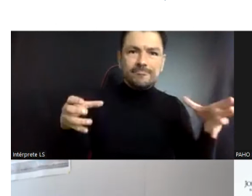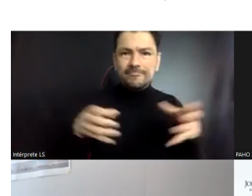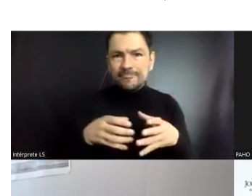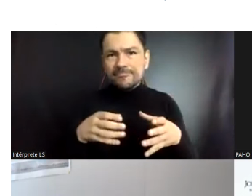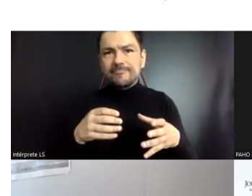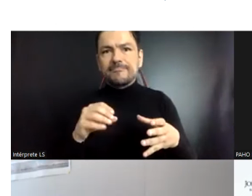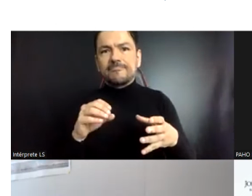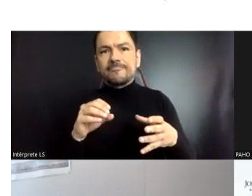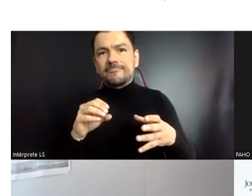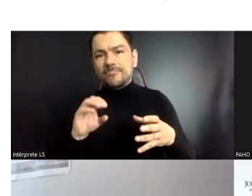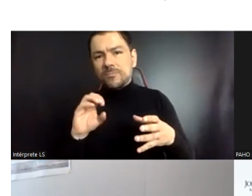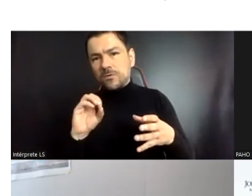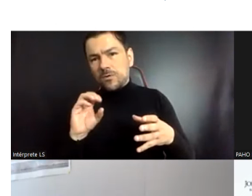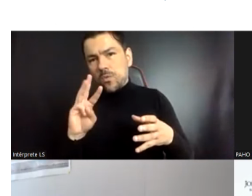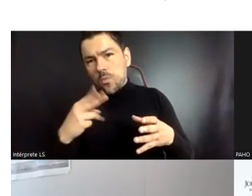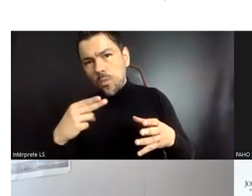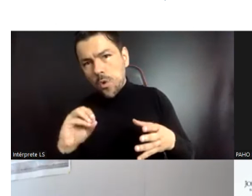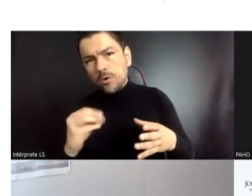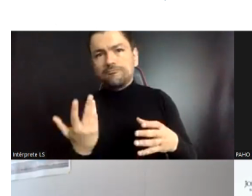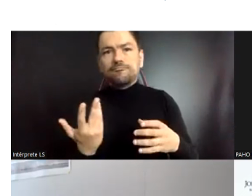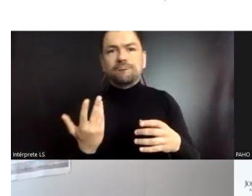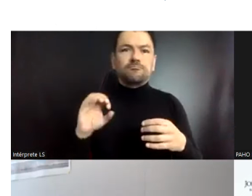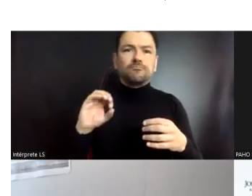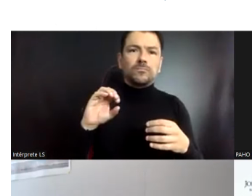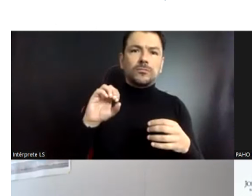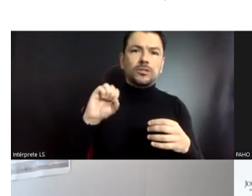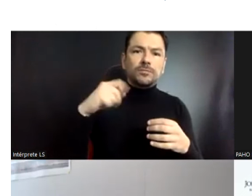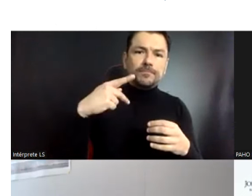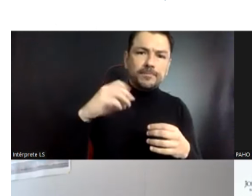equipo de Evidence, a Apple Claire,